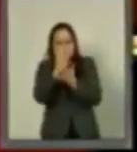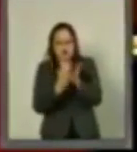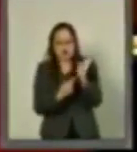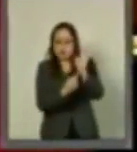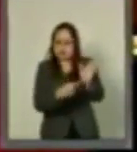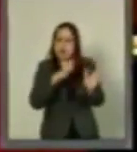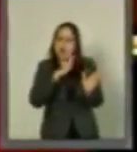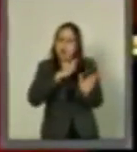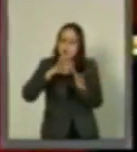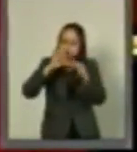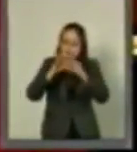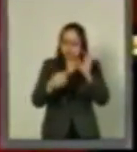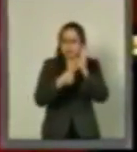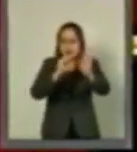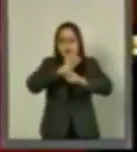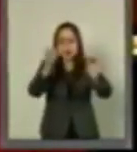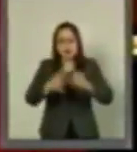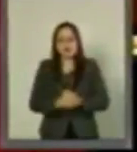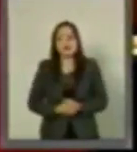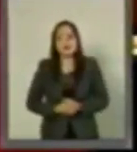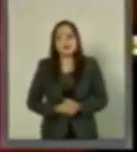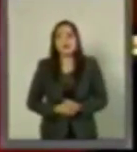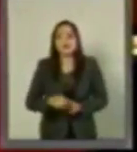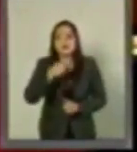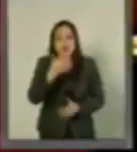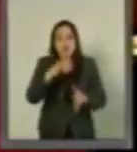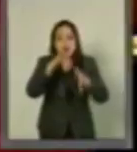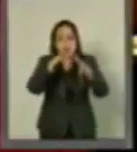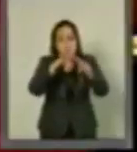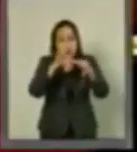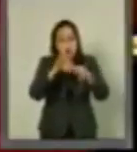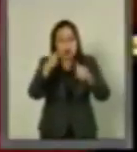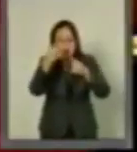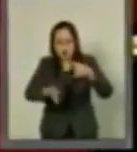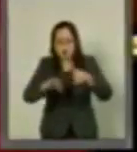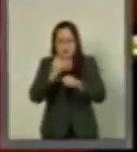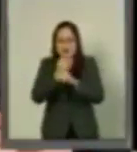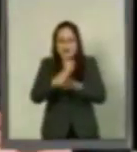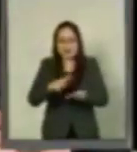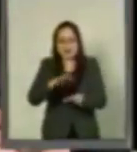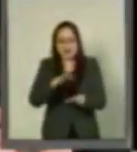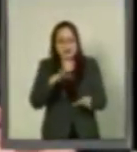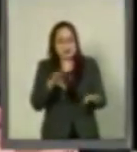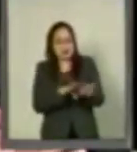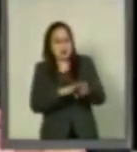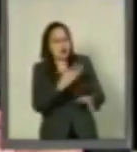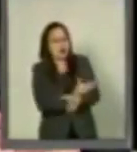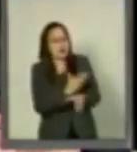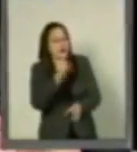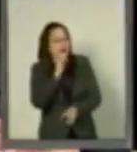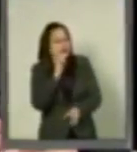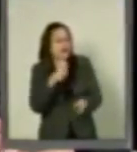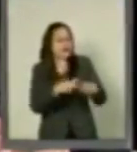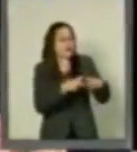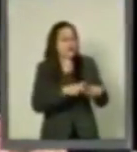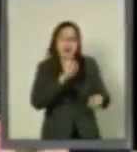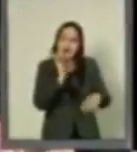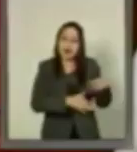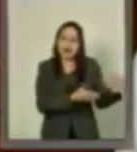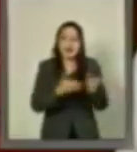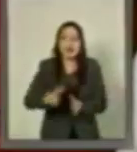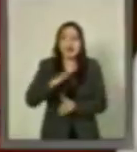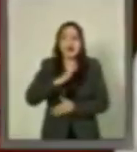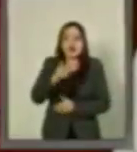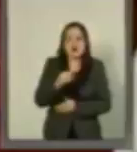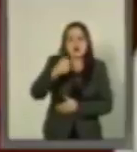que estoy presentando. Le voy a dar el último dato y con esto concluyo ante la impaciencia de mi compañera. El 6